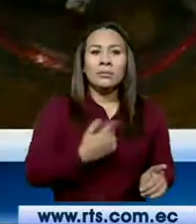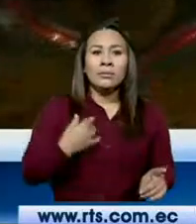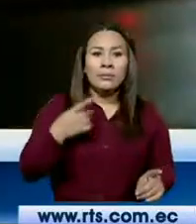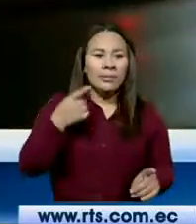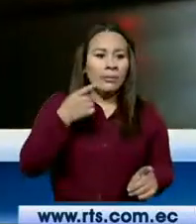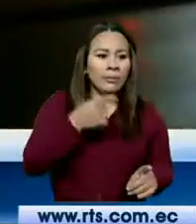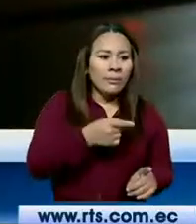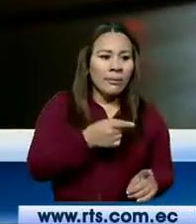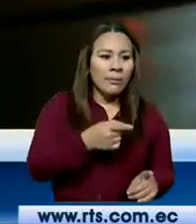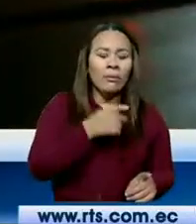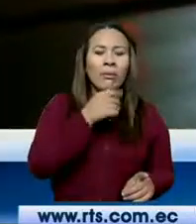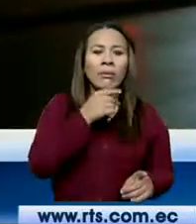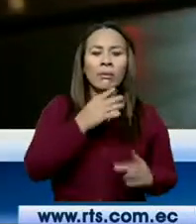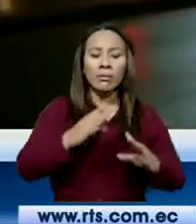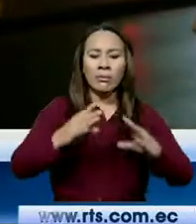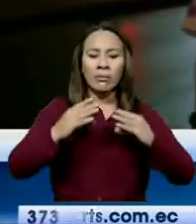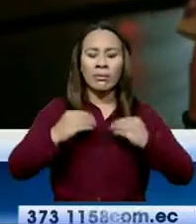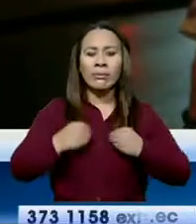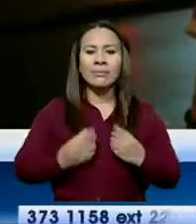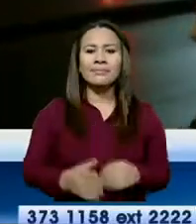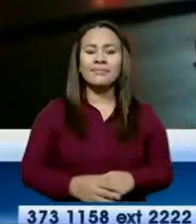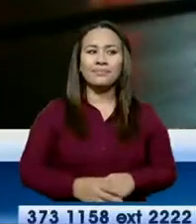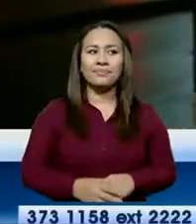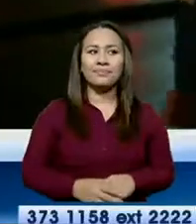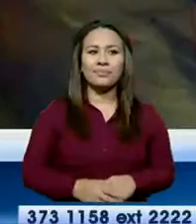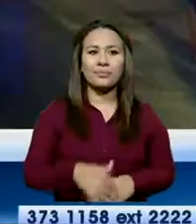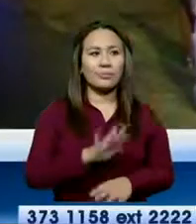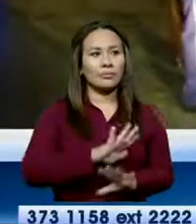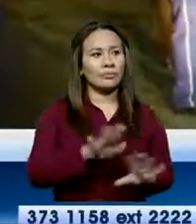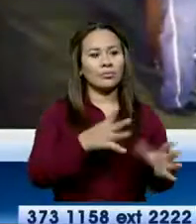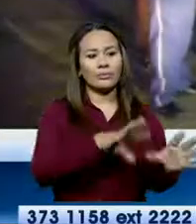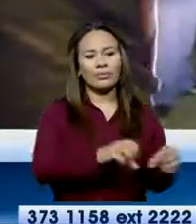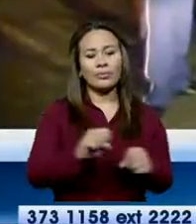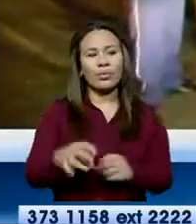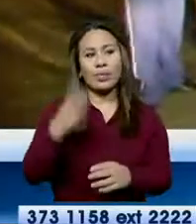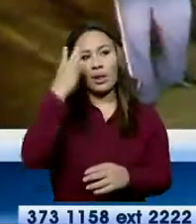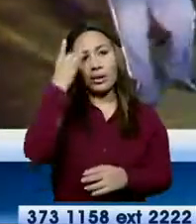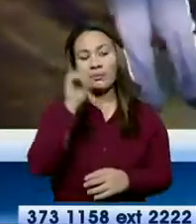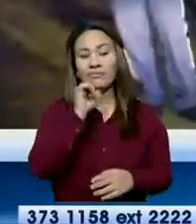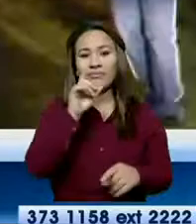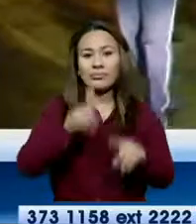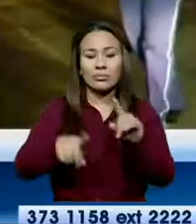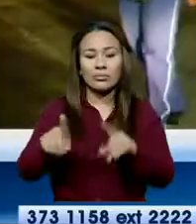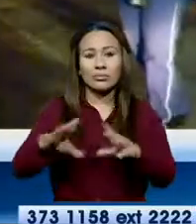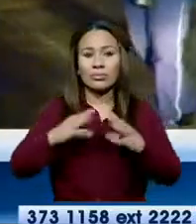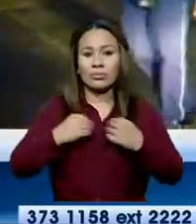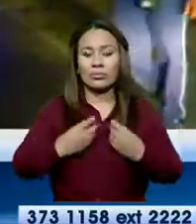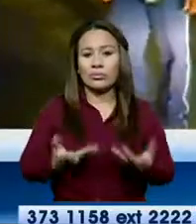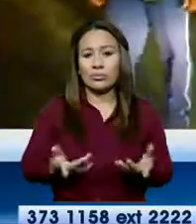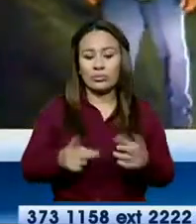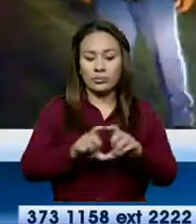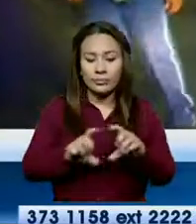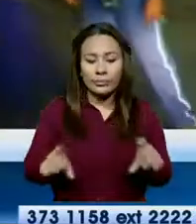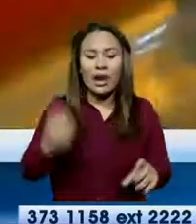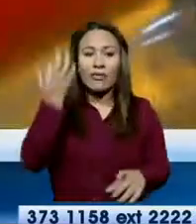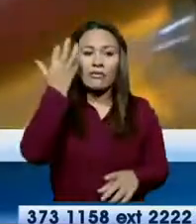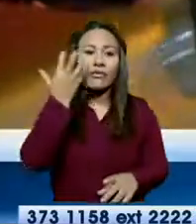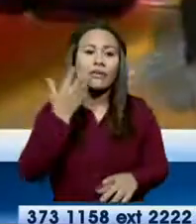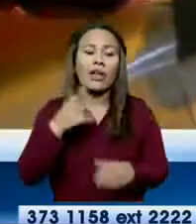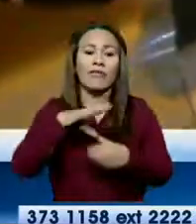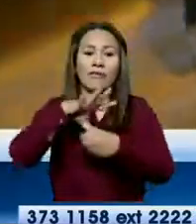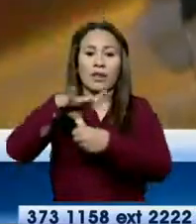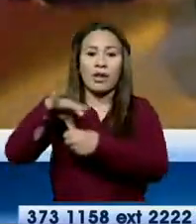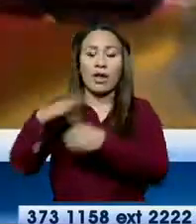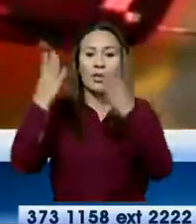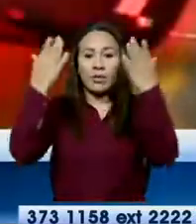cumplimiento de la ordenanza municipal, se ha procedido a la retención de las mismas. Debido a que se avecinan los feriados por Navidad